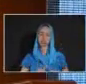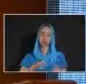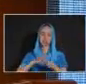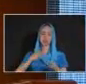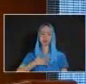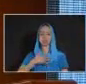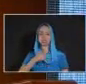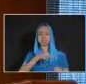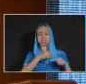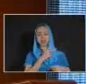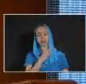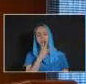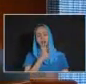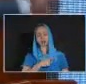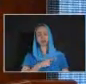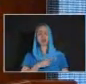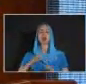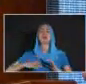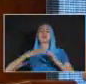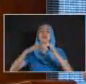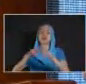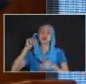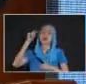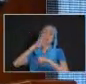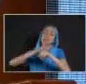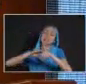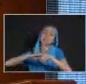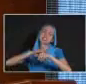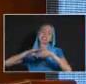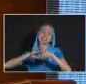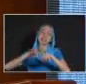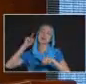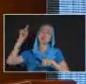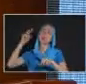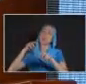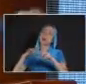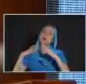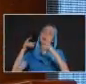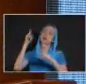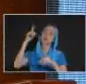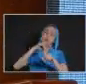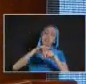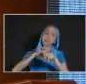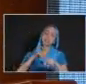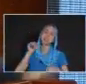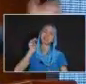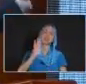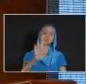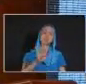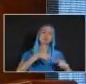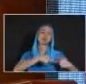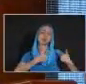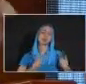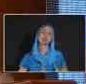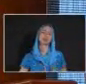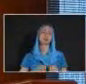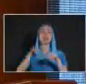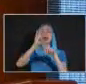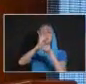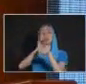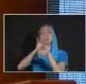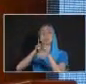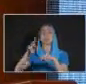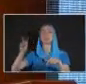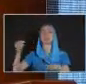de Galaad, pon el bálsamo de Galaad en sus corazones. Permite que haya una